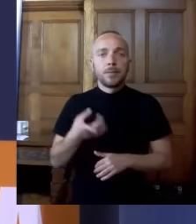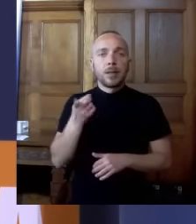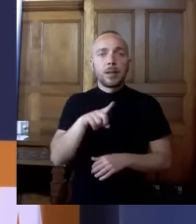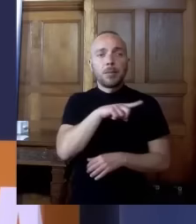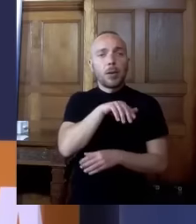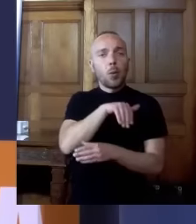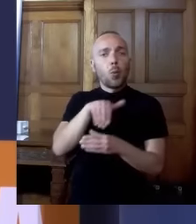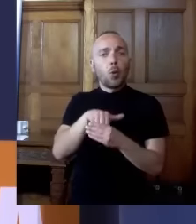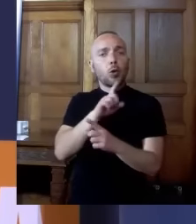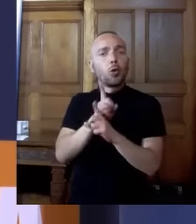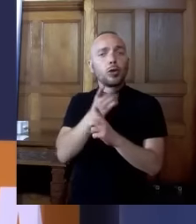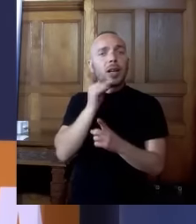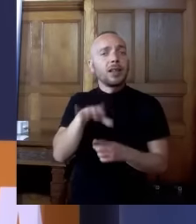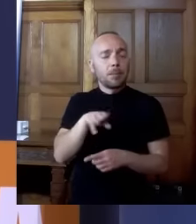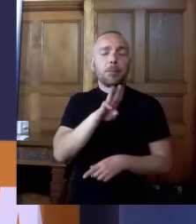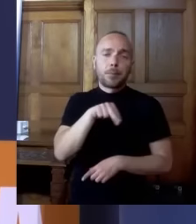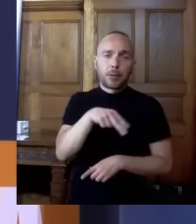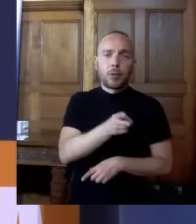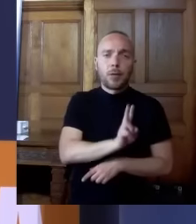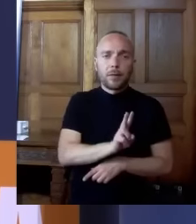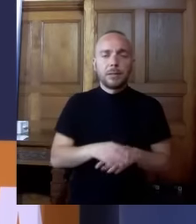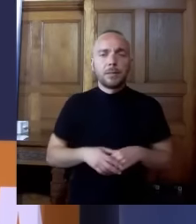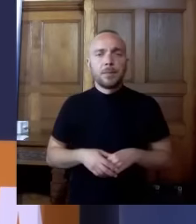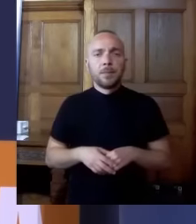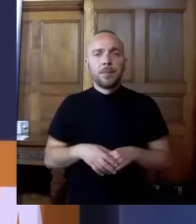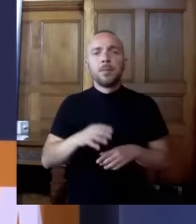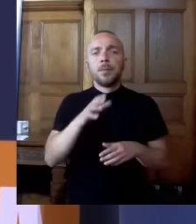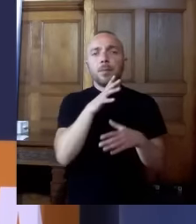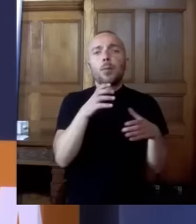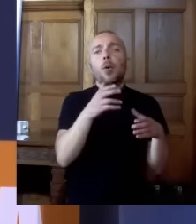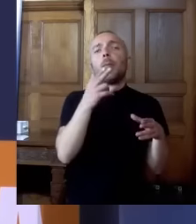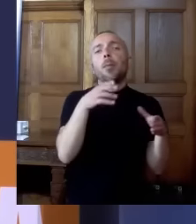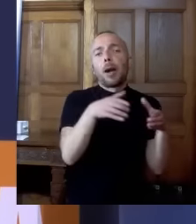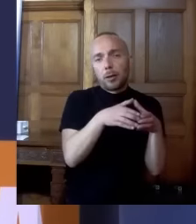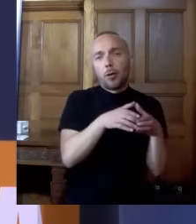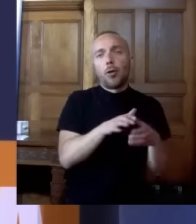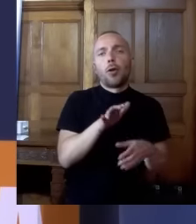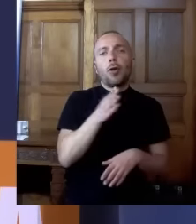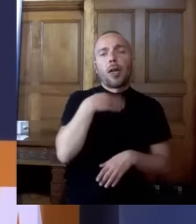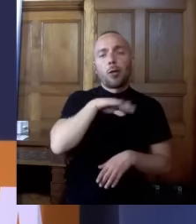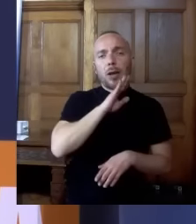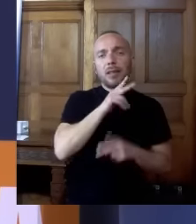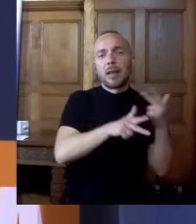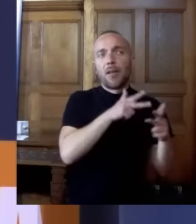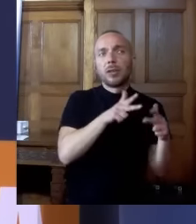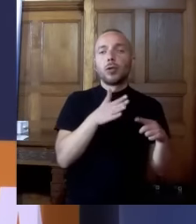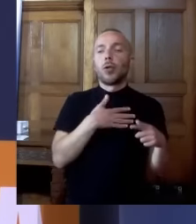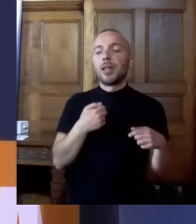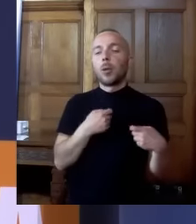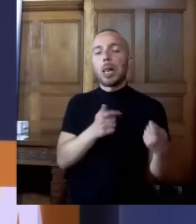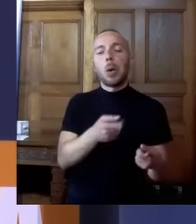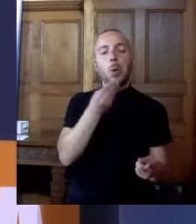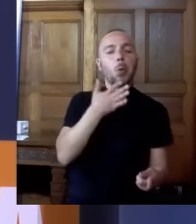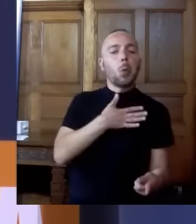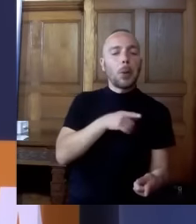votó en contra el partido nacionalista Vasco porque al partido nacionalista Vasco le encanta repartir carnés de buen Vasco